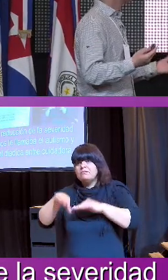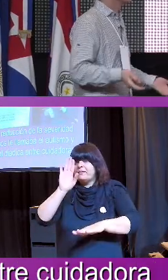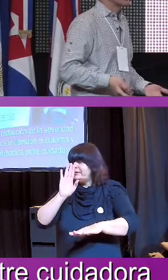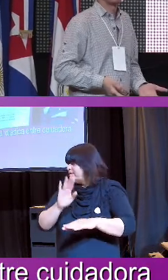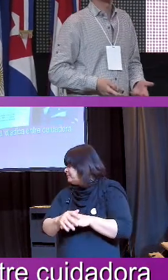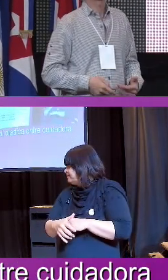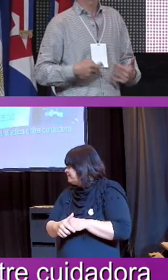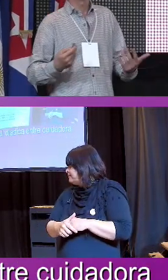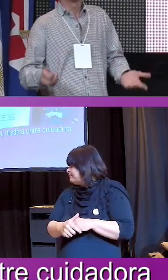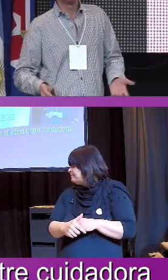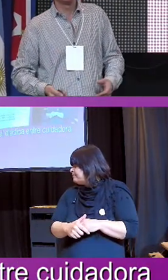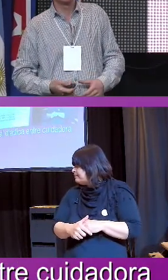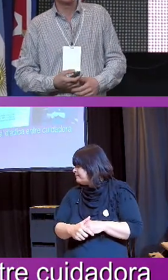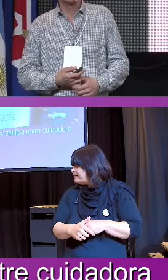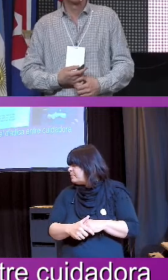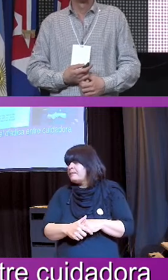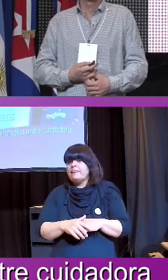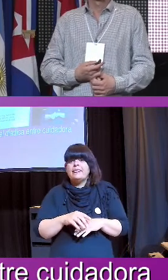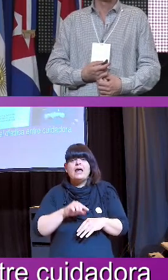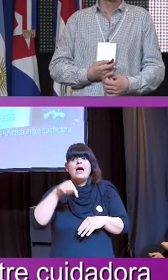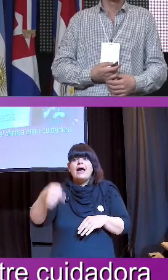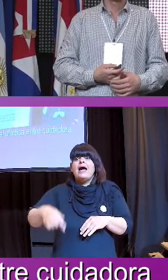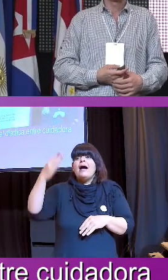Y otros. ¿Qué pasa en Argentina? Tenemos